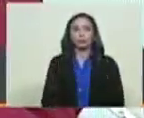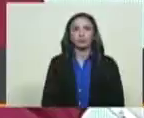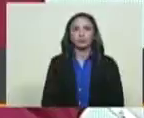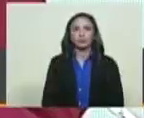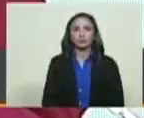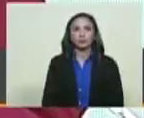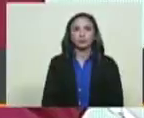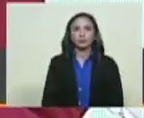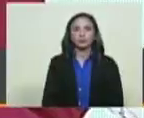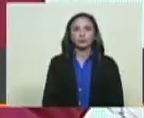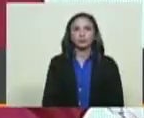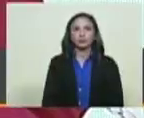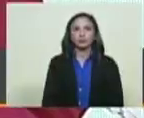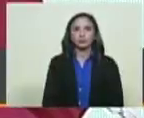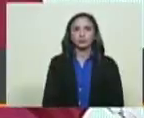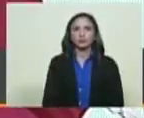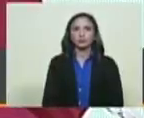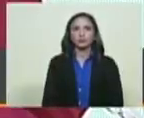verdaderamente